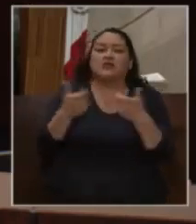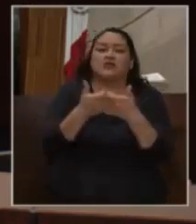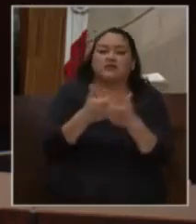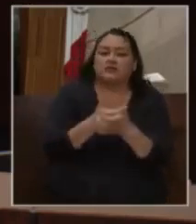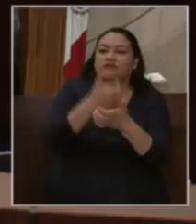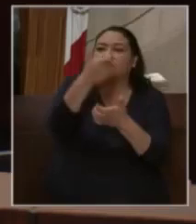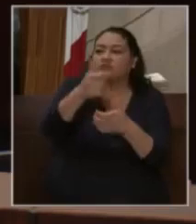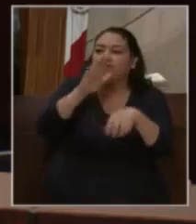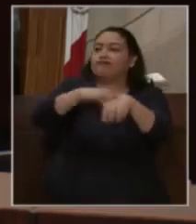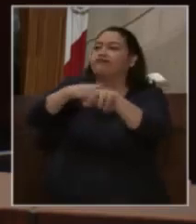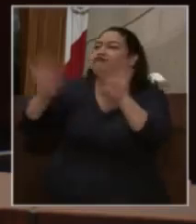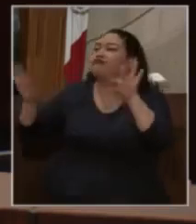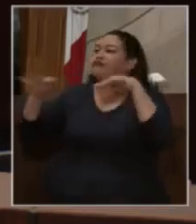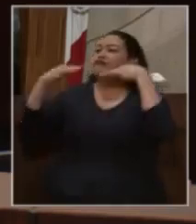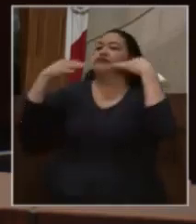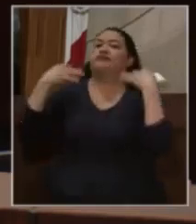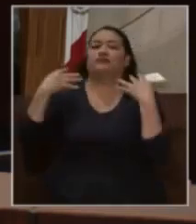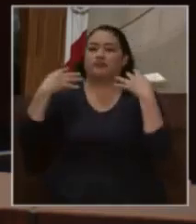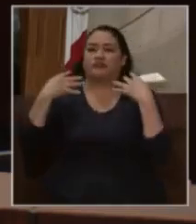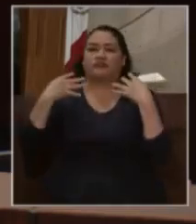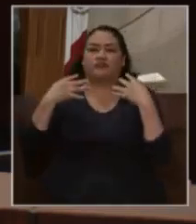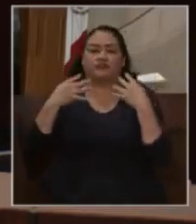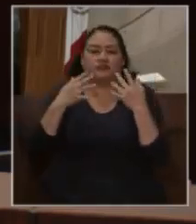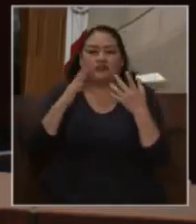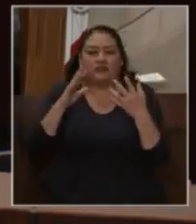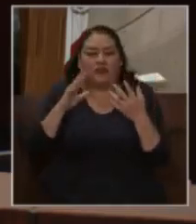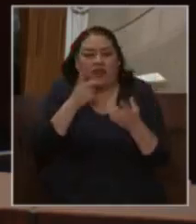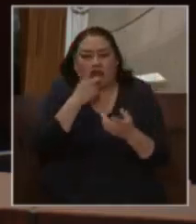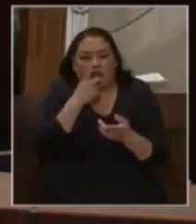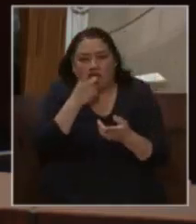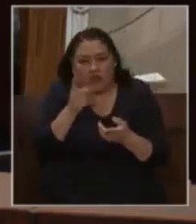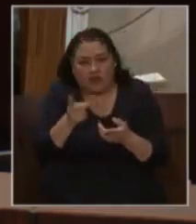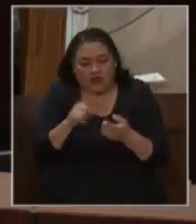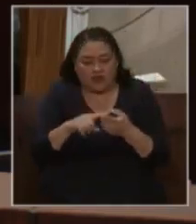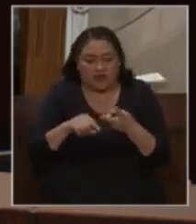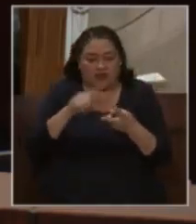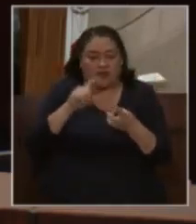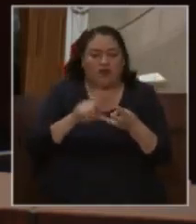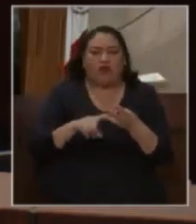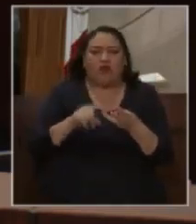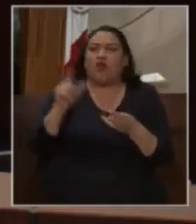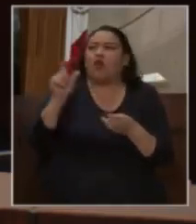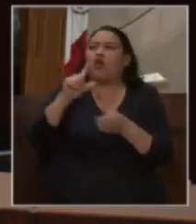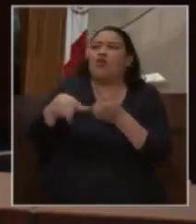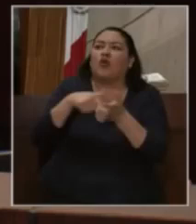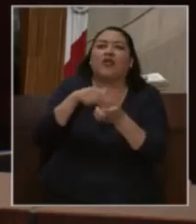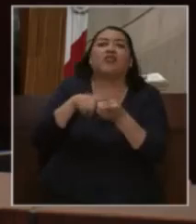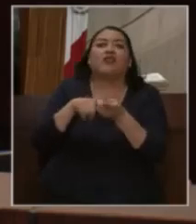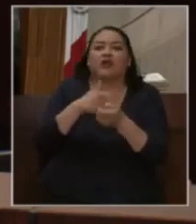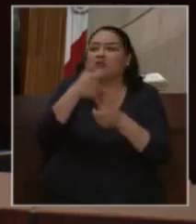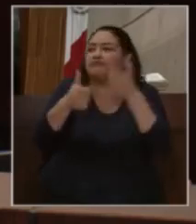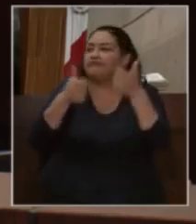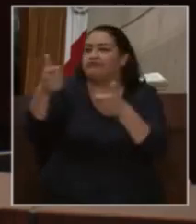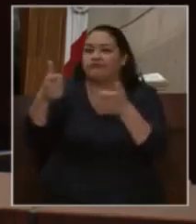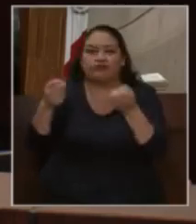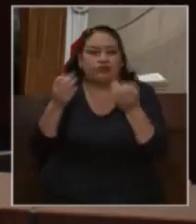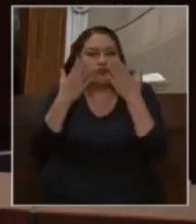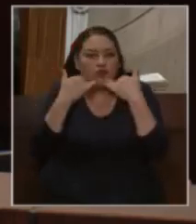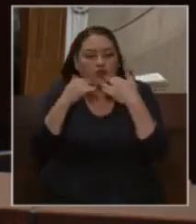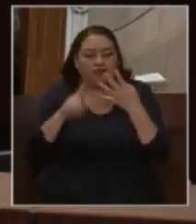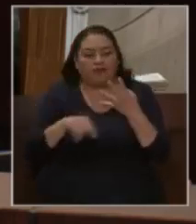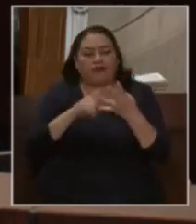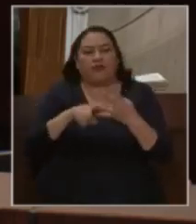se consignan los criterios de dispersión de los recursos recaudados y en ese sentido dice que no hay elementos de prueba que